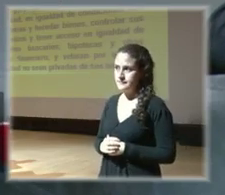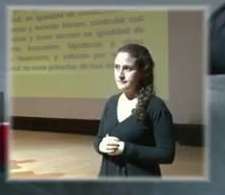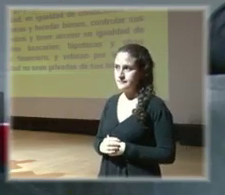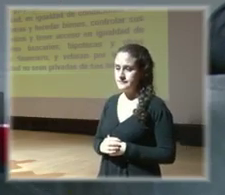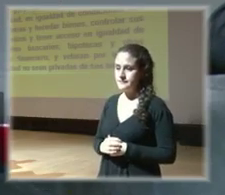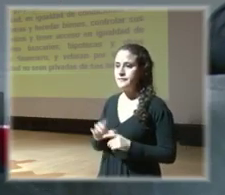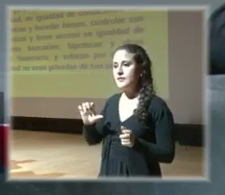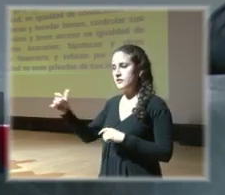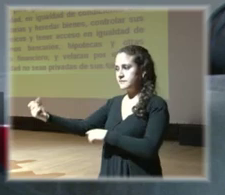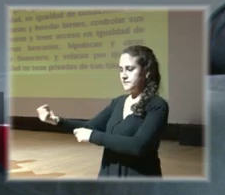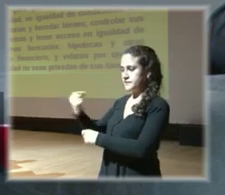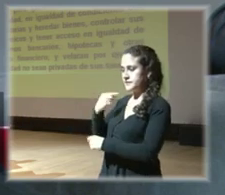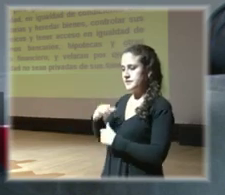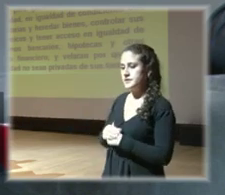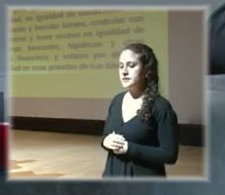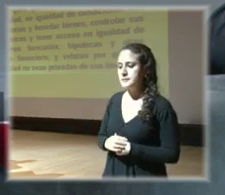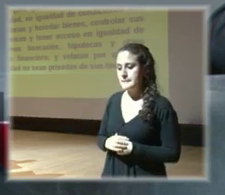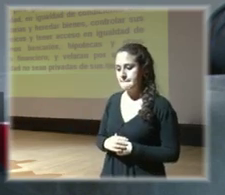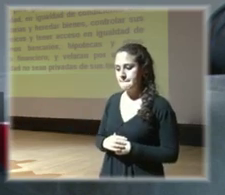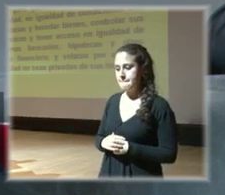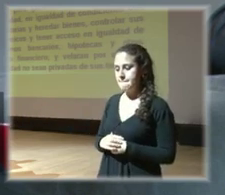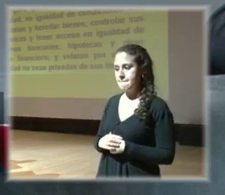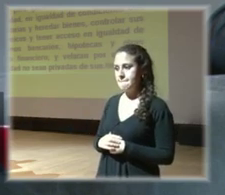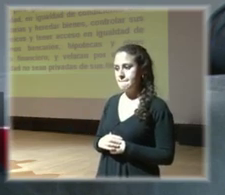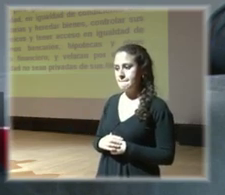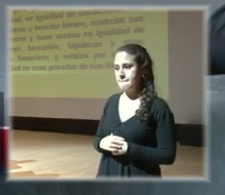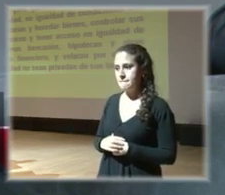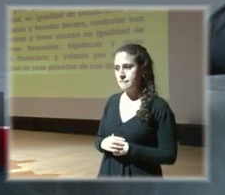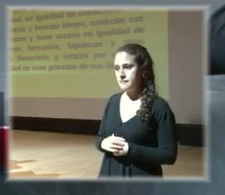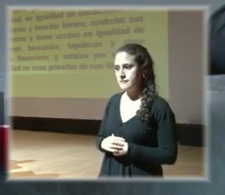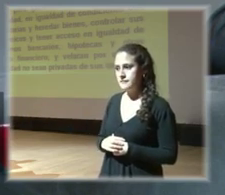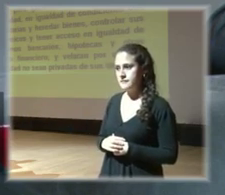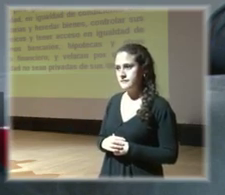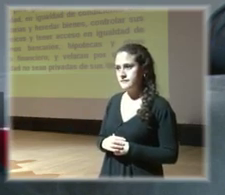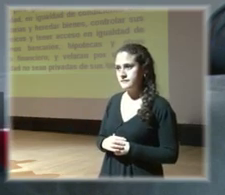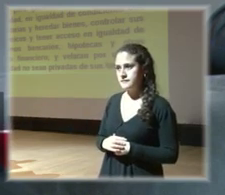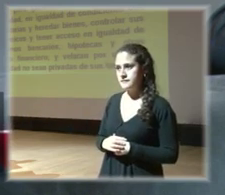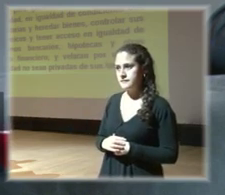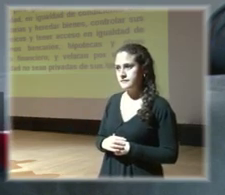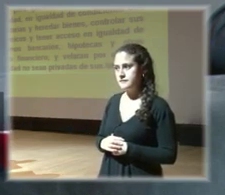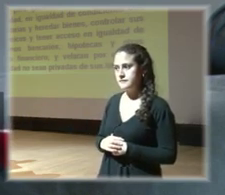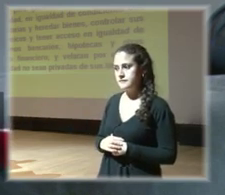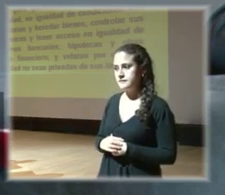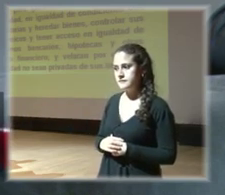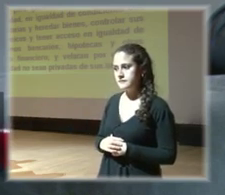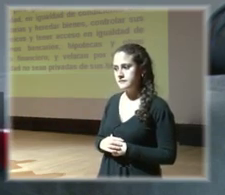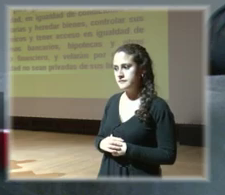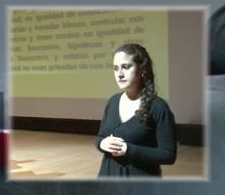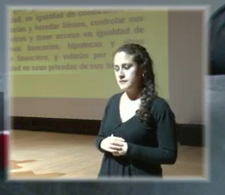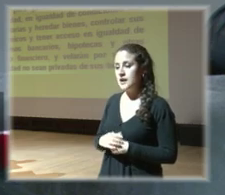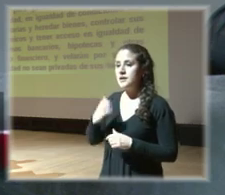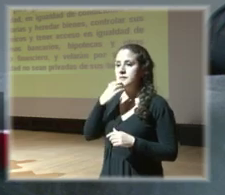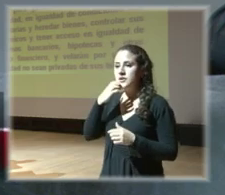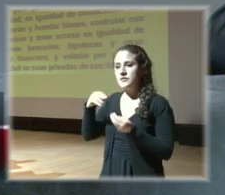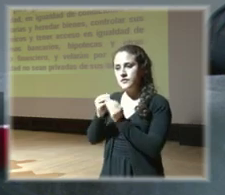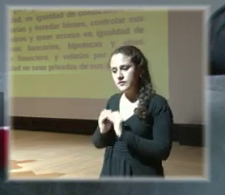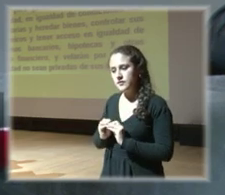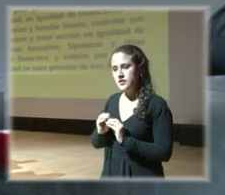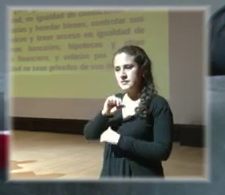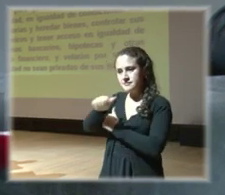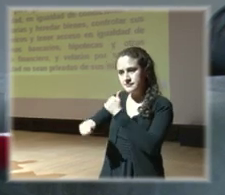siguiente pregunta. ¿Estos mecanismos de incapacitación de las personas con discapacidad, como la interdicción, son una violación a la